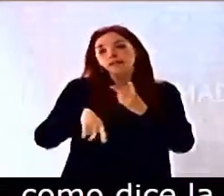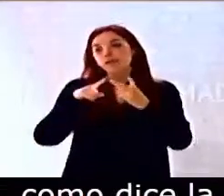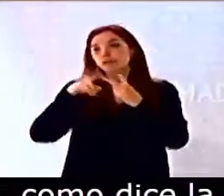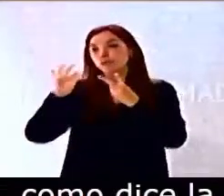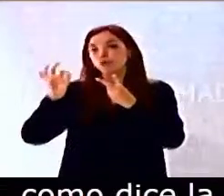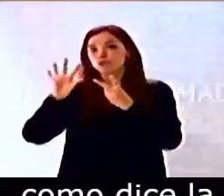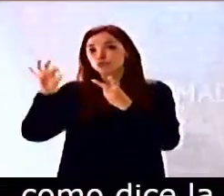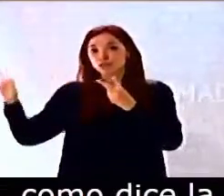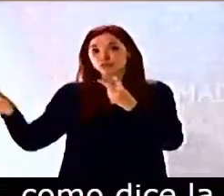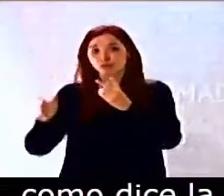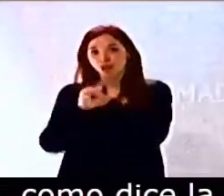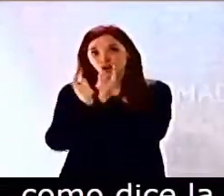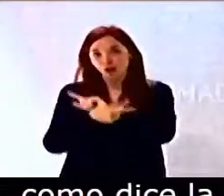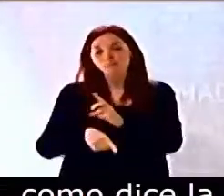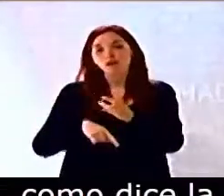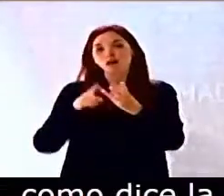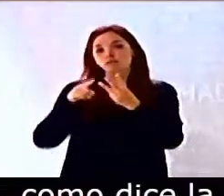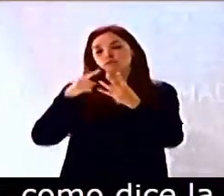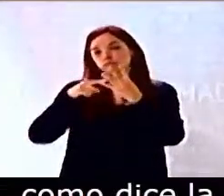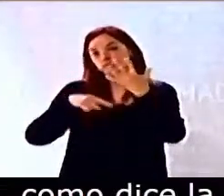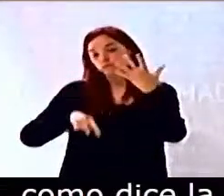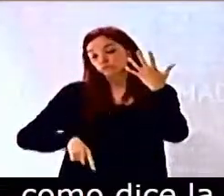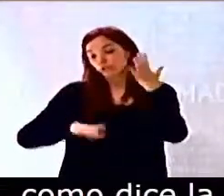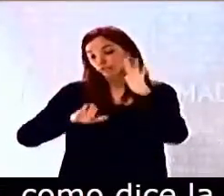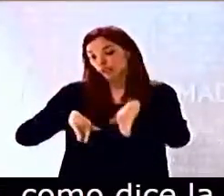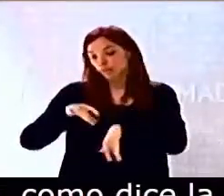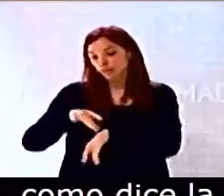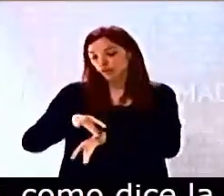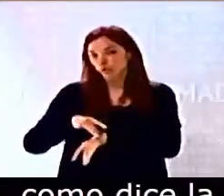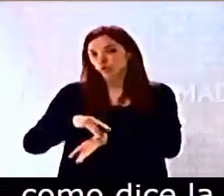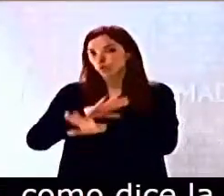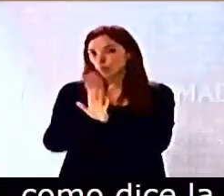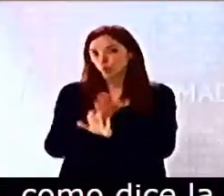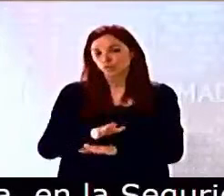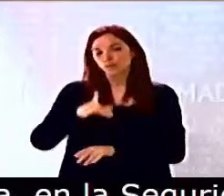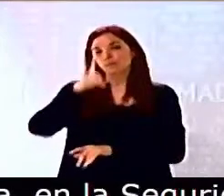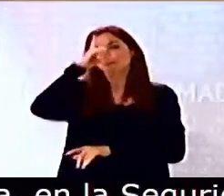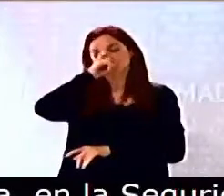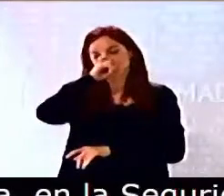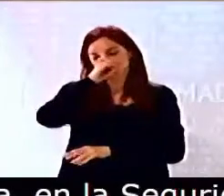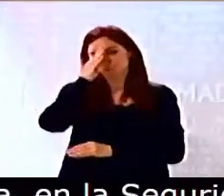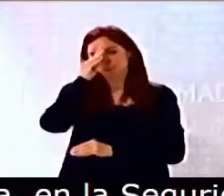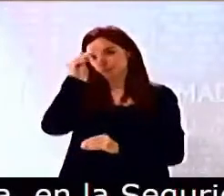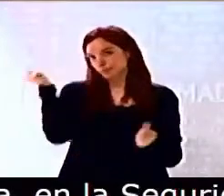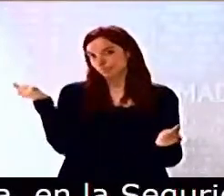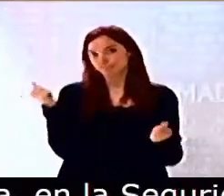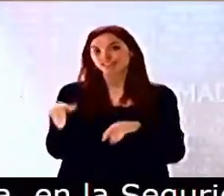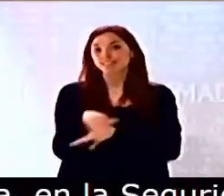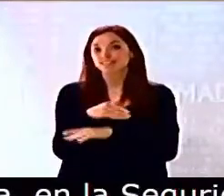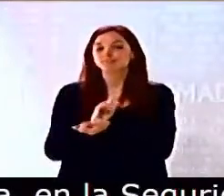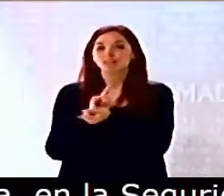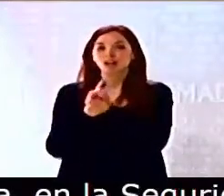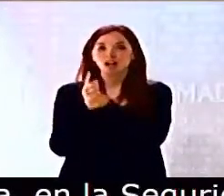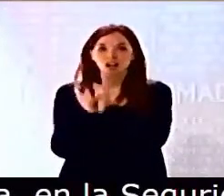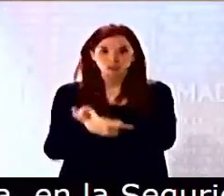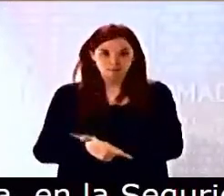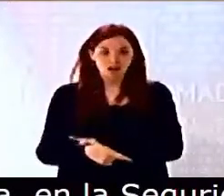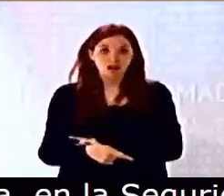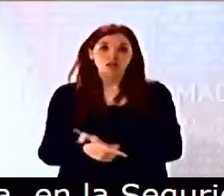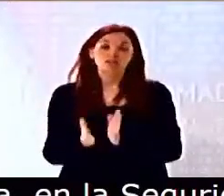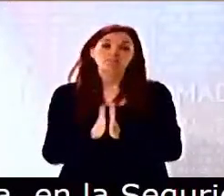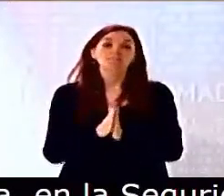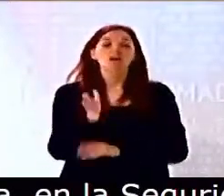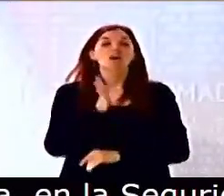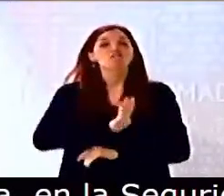Social, solemos actualizarlo en otro sitio, pero en el médico es en el último sitio donde nos acordamos de actualizar nuestros datos y por